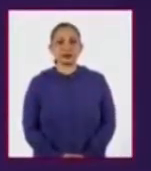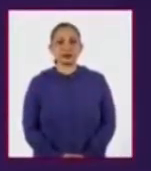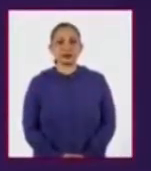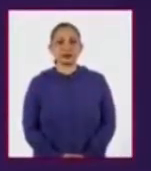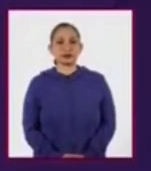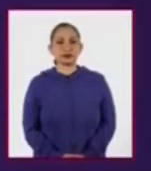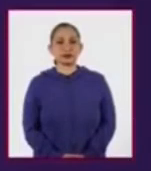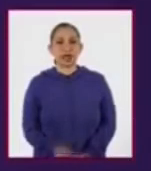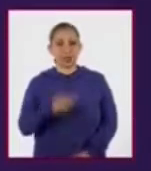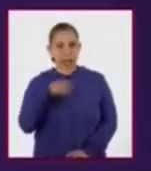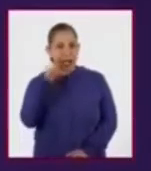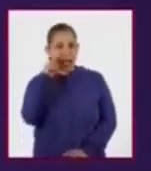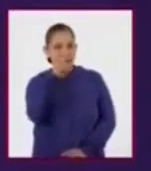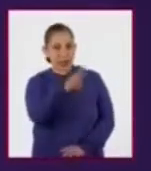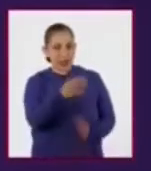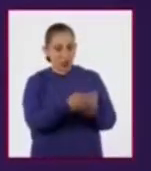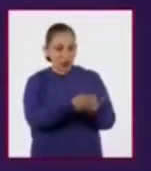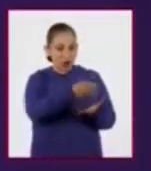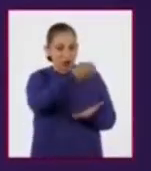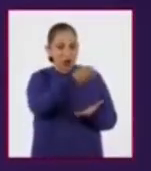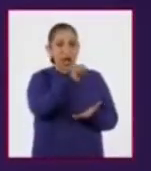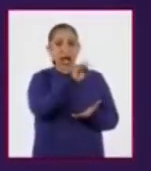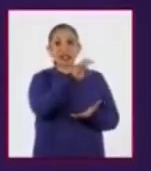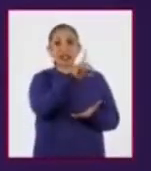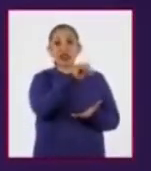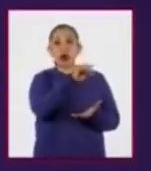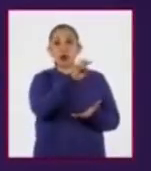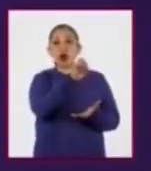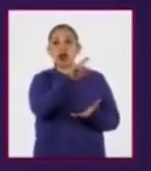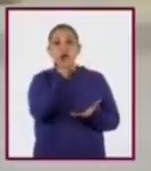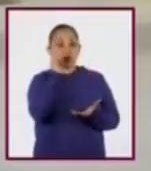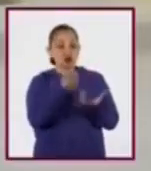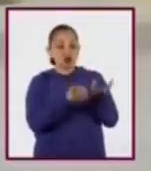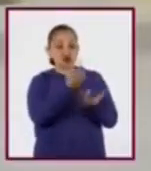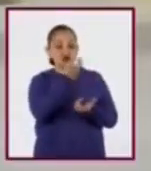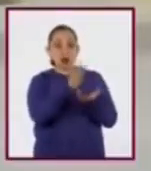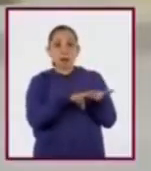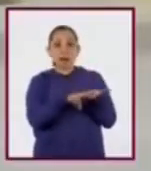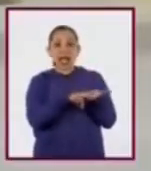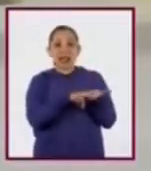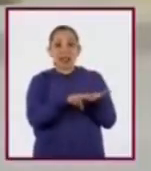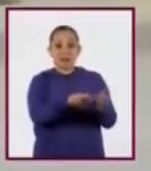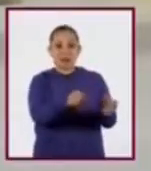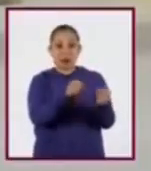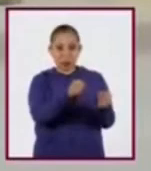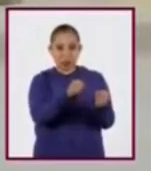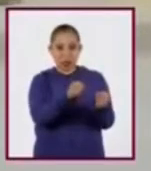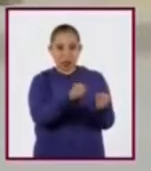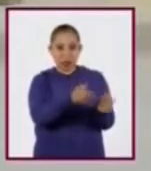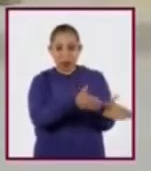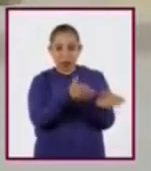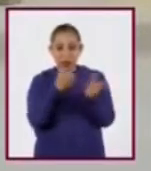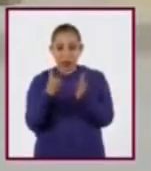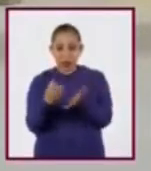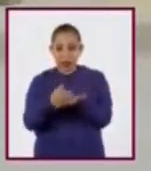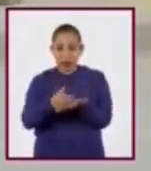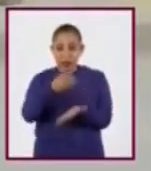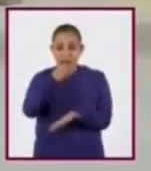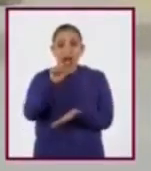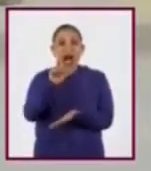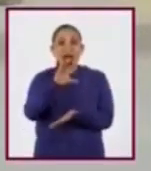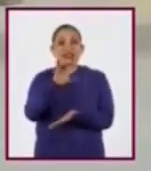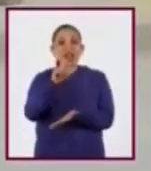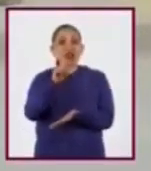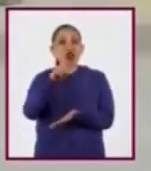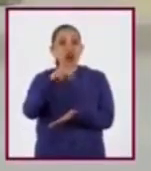Como observaron en el recipiente con ácido bórico, la llama se tornó verde intenso. El recipiente que tiene la acetona